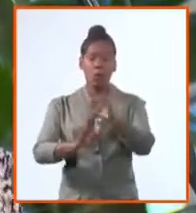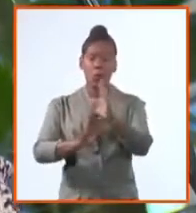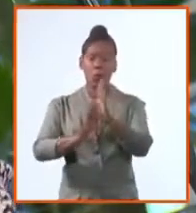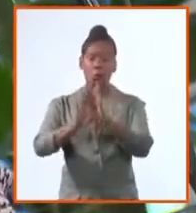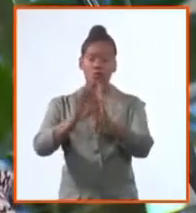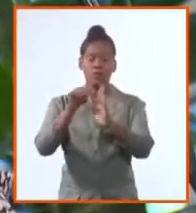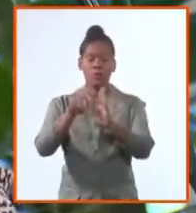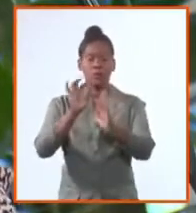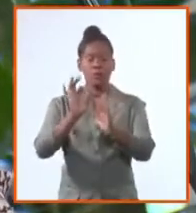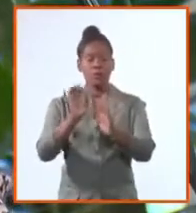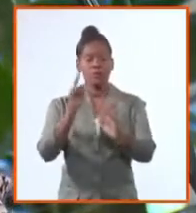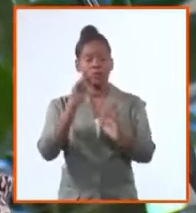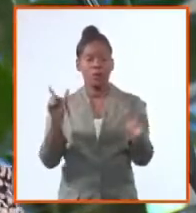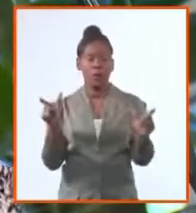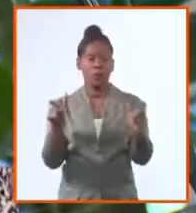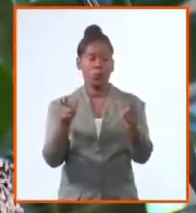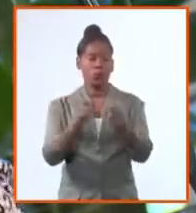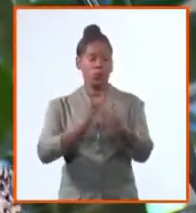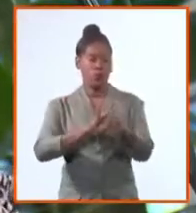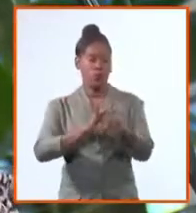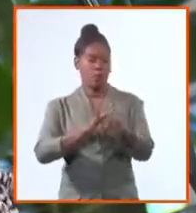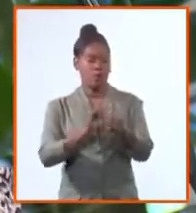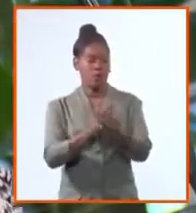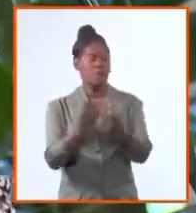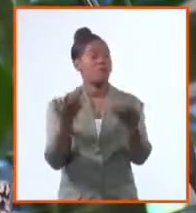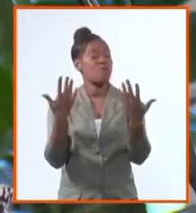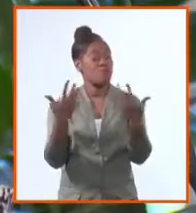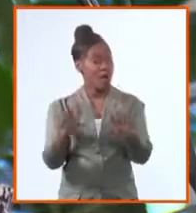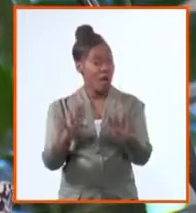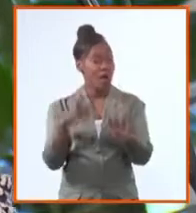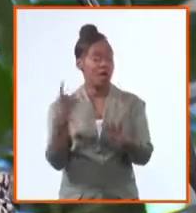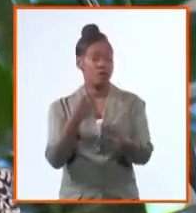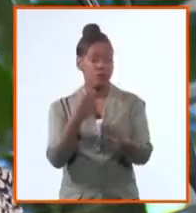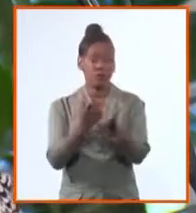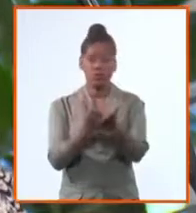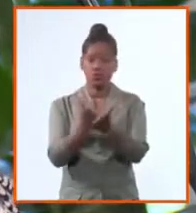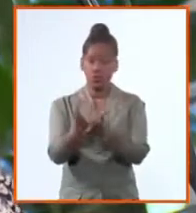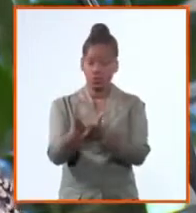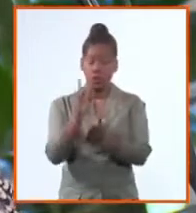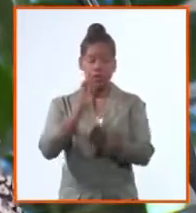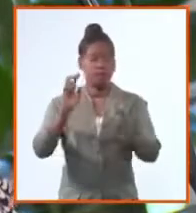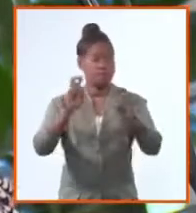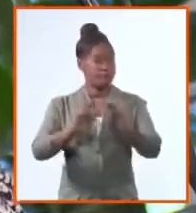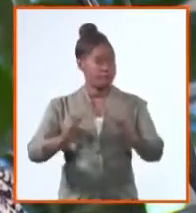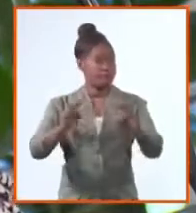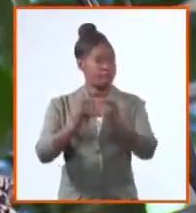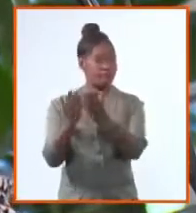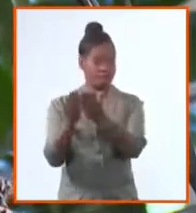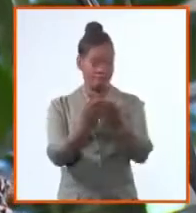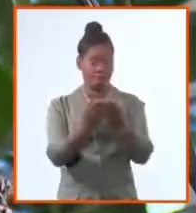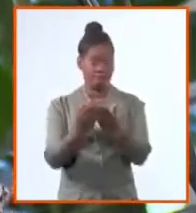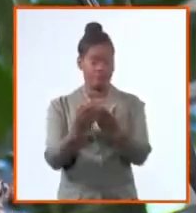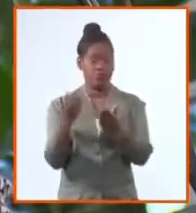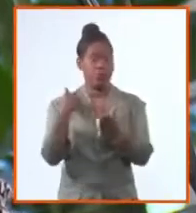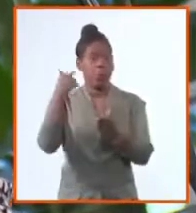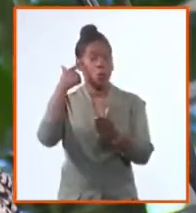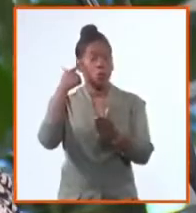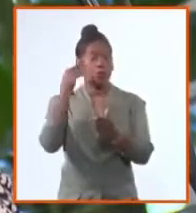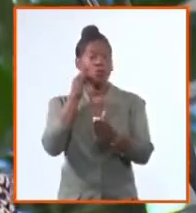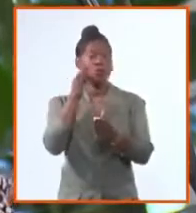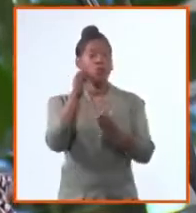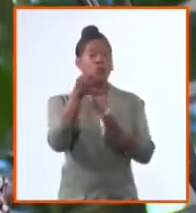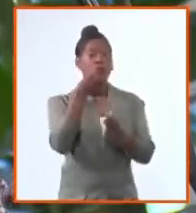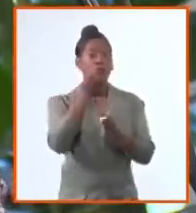un elemento de gran valor y efectivo, lo debemos mantener en la etapa post-COVID. Ojalá podamos hablar realmente de una etapa